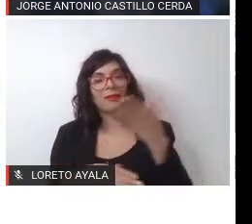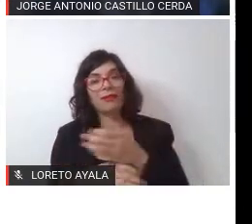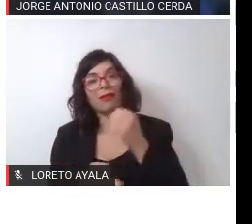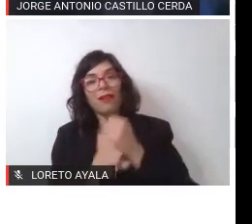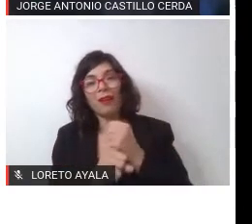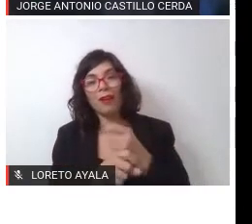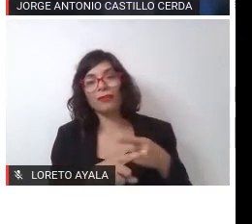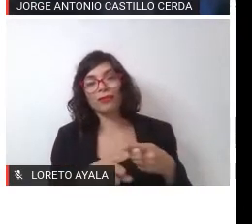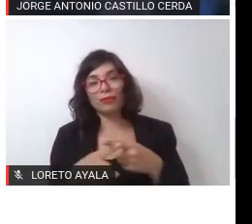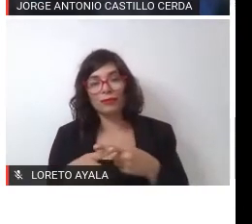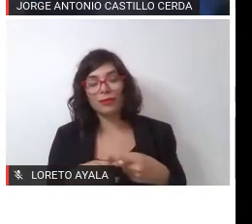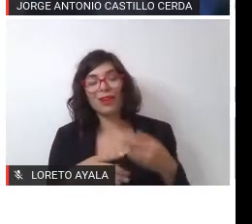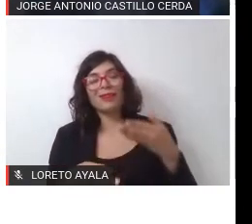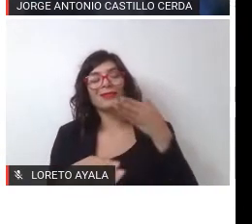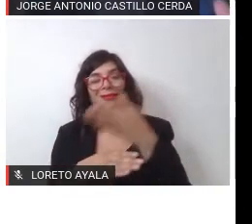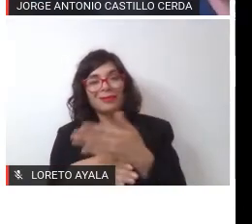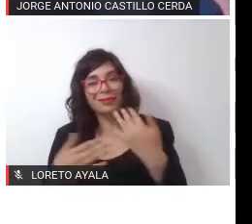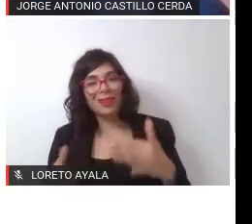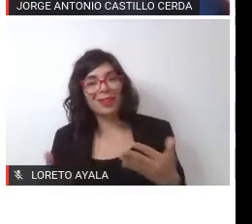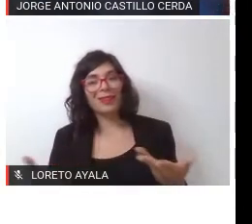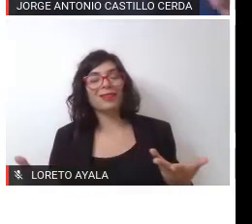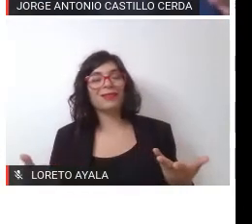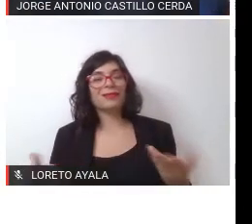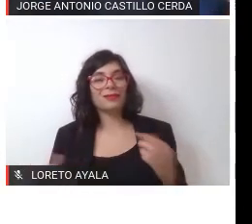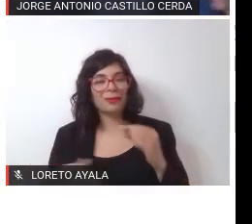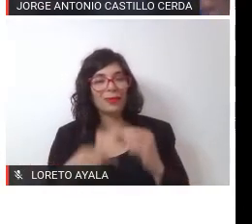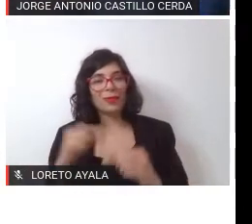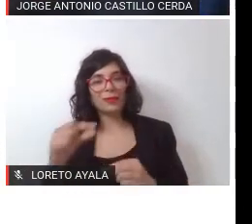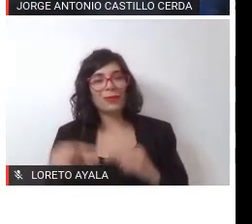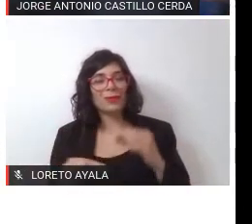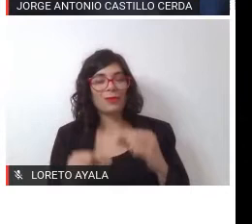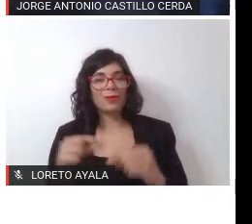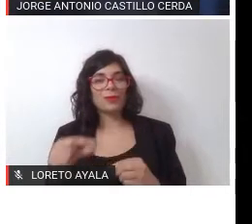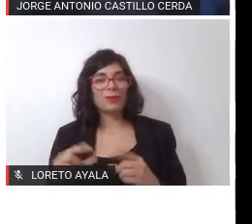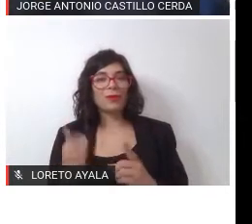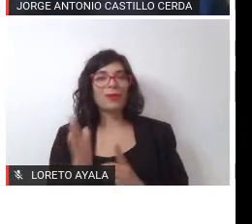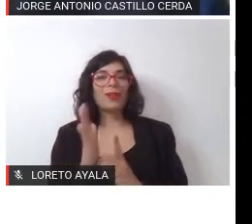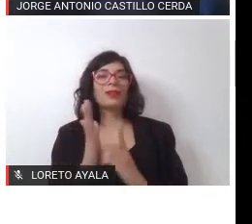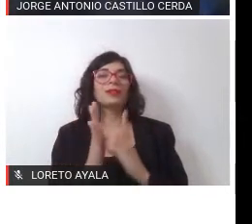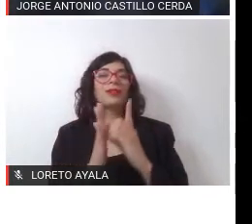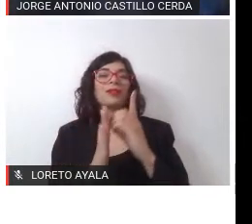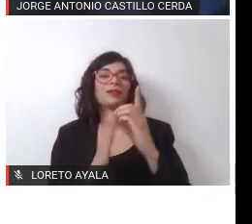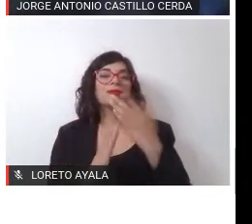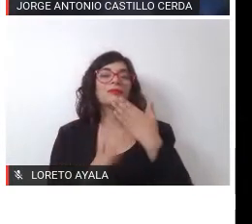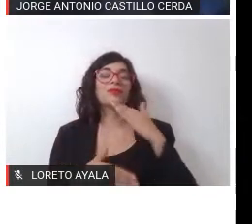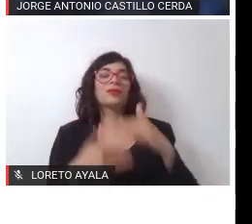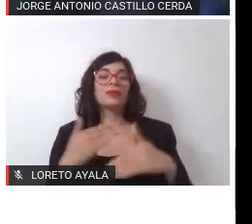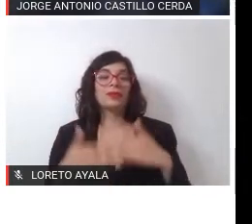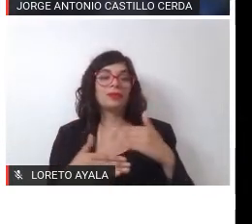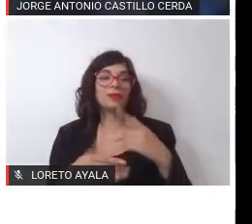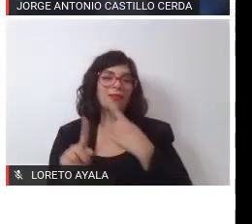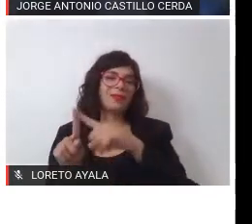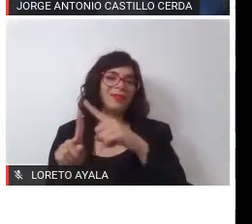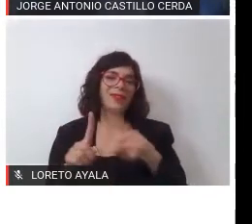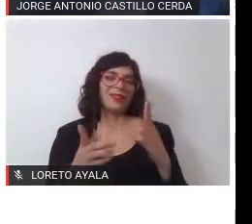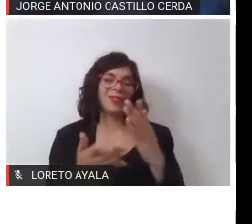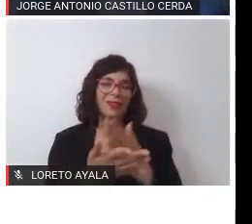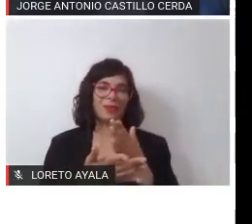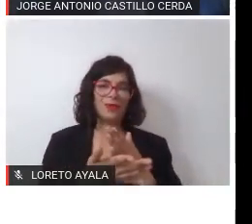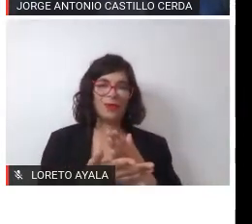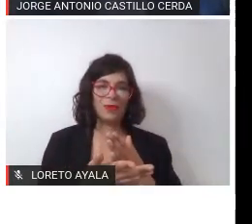trabajadora social, llega equipos multidisciplinarios que se mueven por las distintas escuelas multigrado